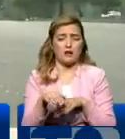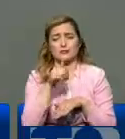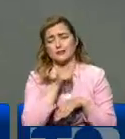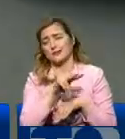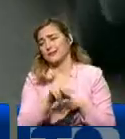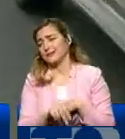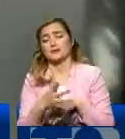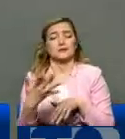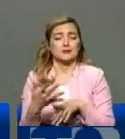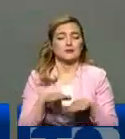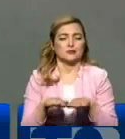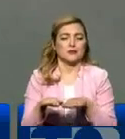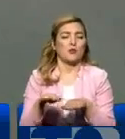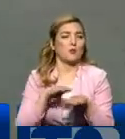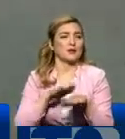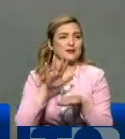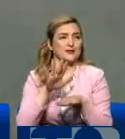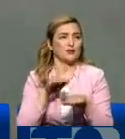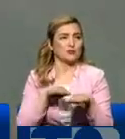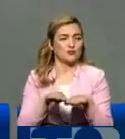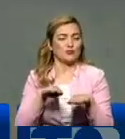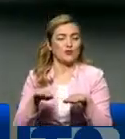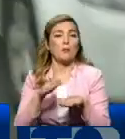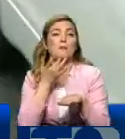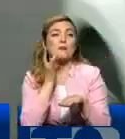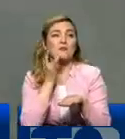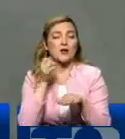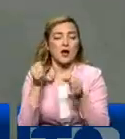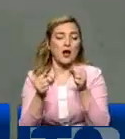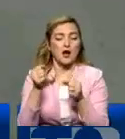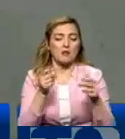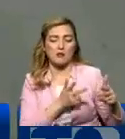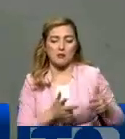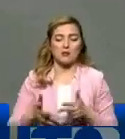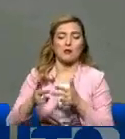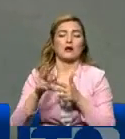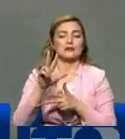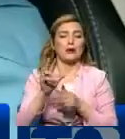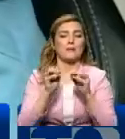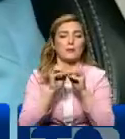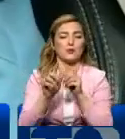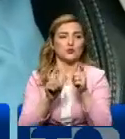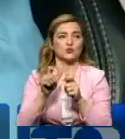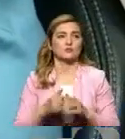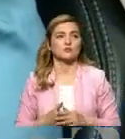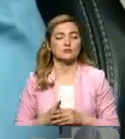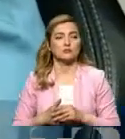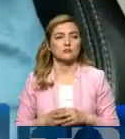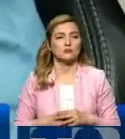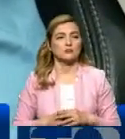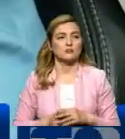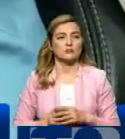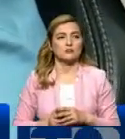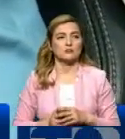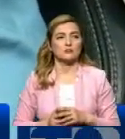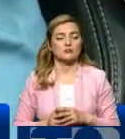insoportable desde que se habilitó el carril express, que da preferencia a vehículos que viajan con tres o más pasajeros. Usted puede ver que